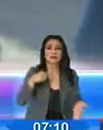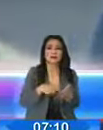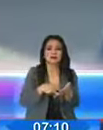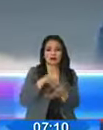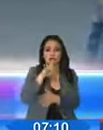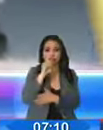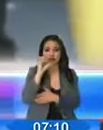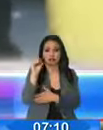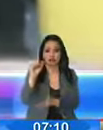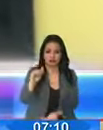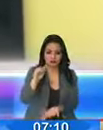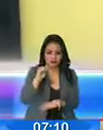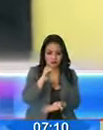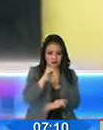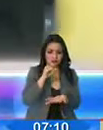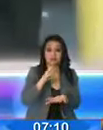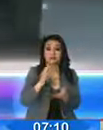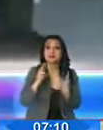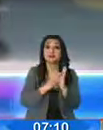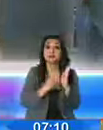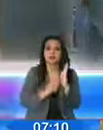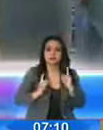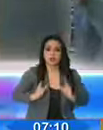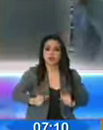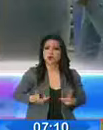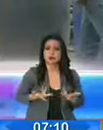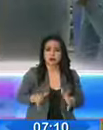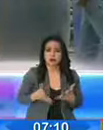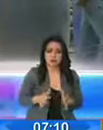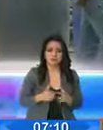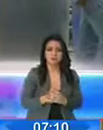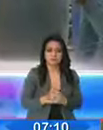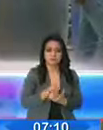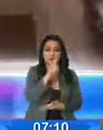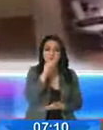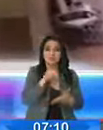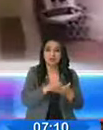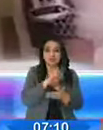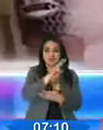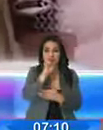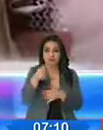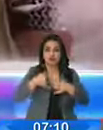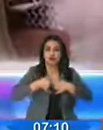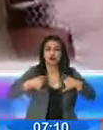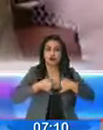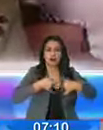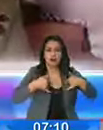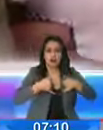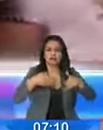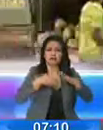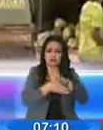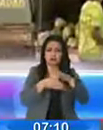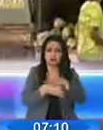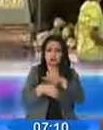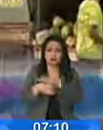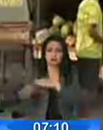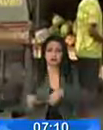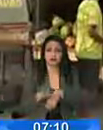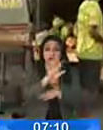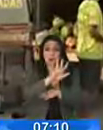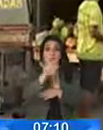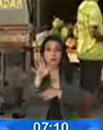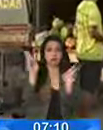14.880 litros de alcohol sin registro sanitario. Se intervinieron 1.751 locales comerciales, de los cuales 55